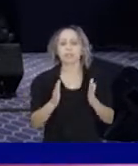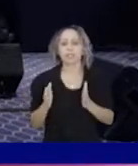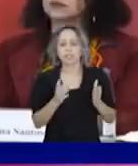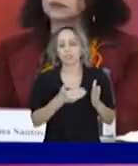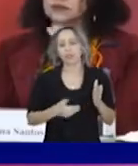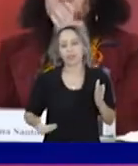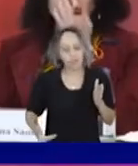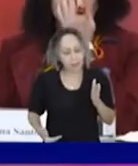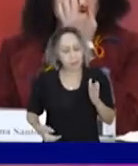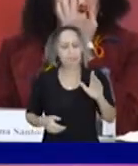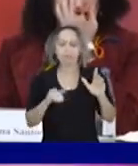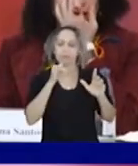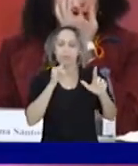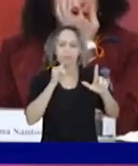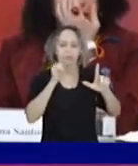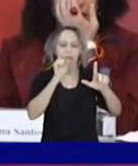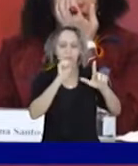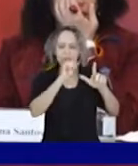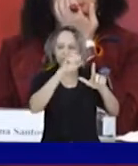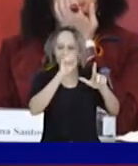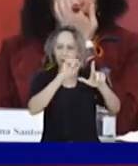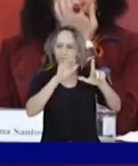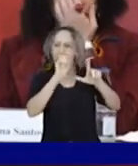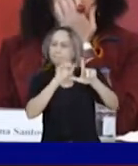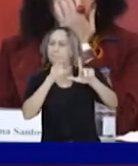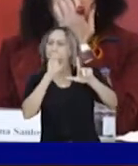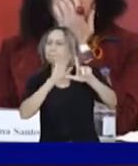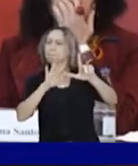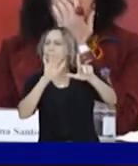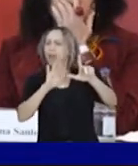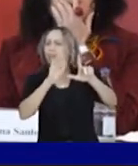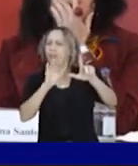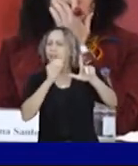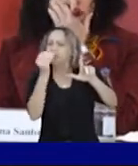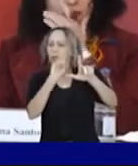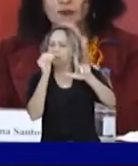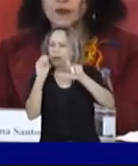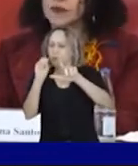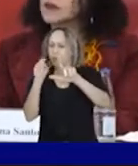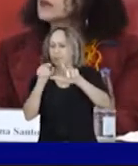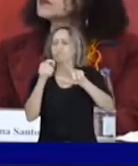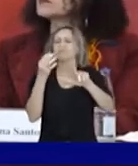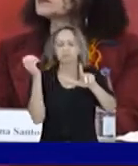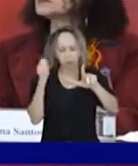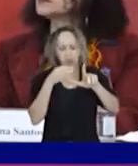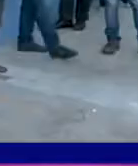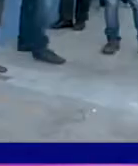que cambiaron y que realmente, porque yo voy a casas de personas